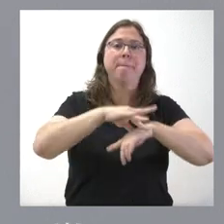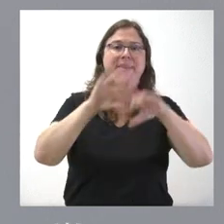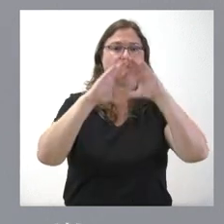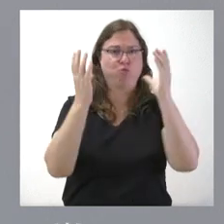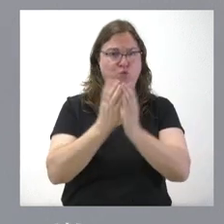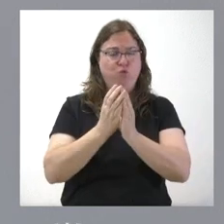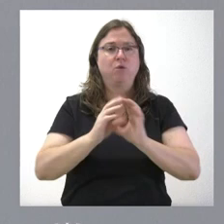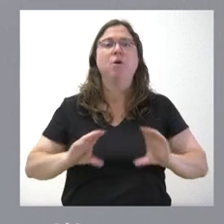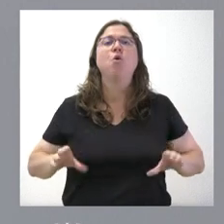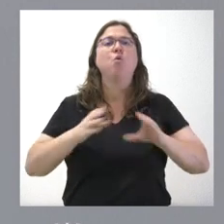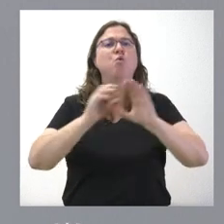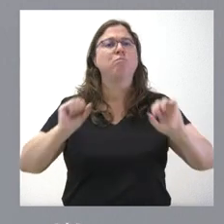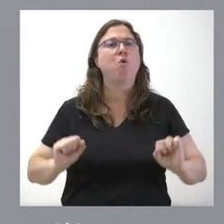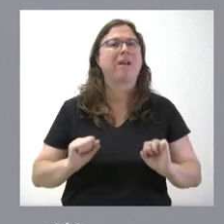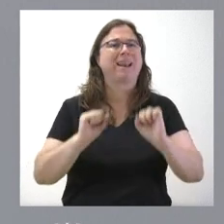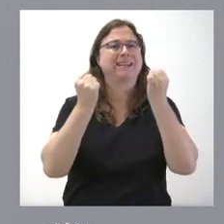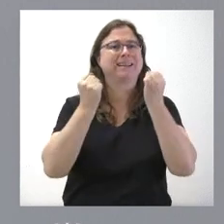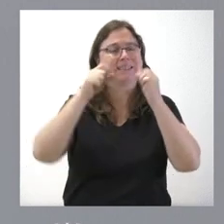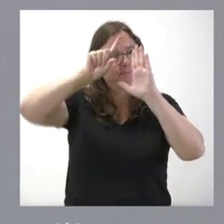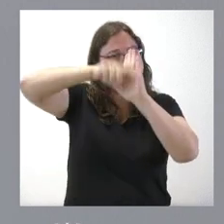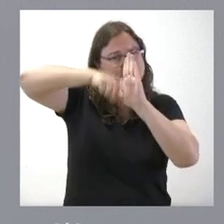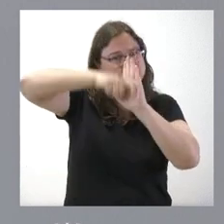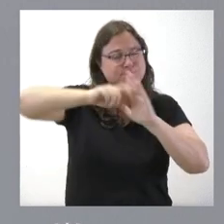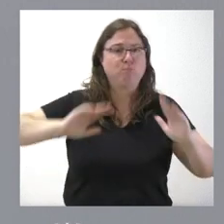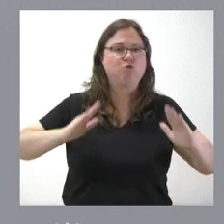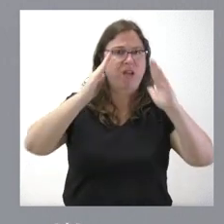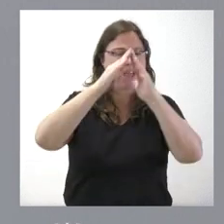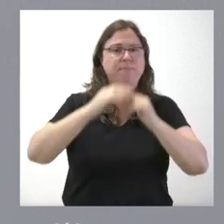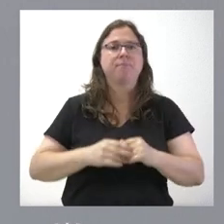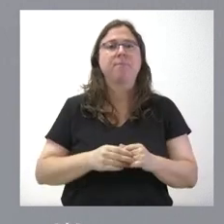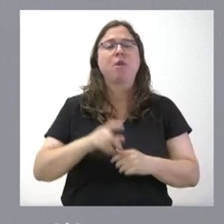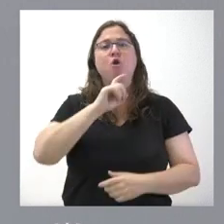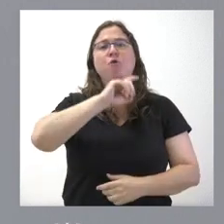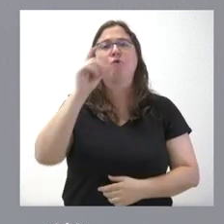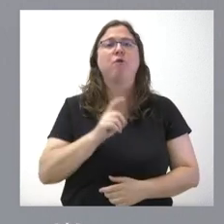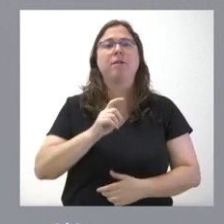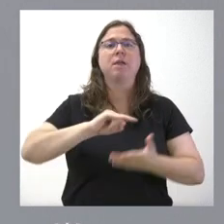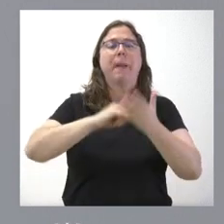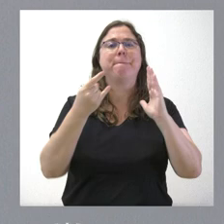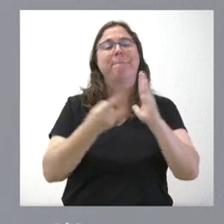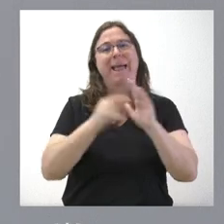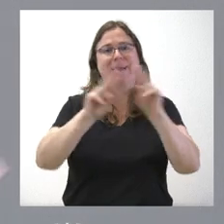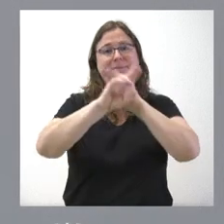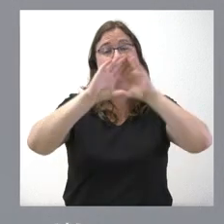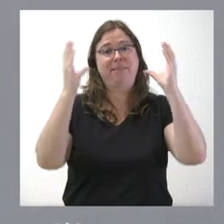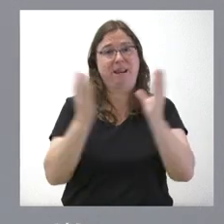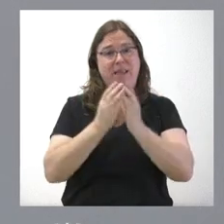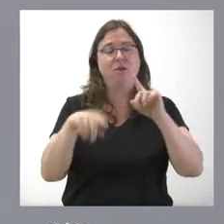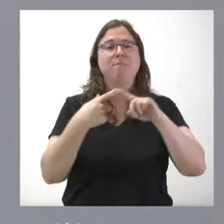grupo de rescate esolo de montaña la fundación plan internacional y